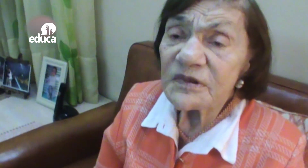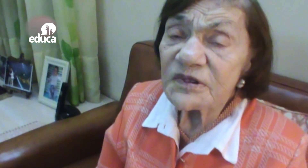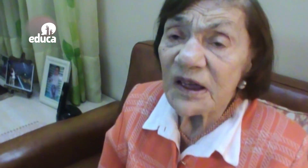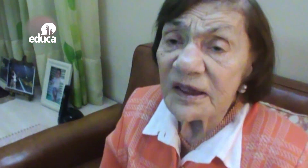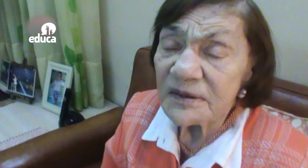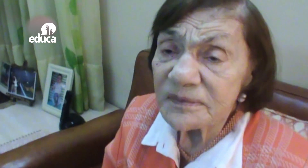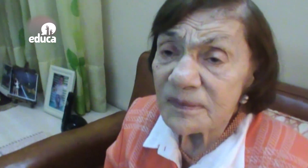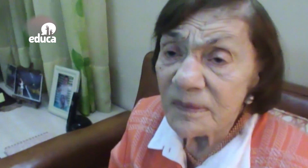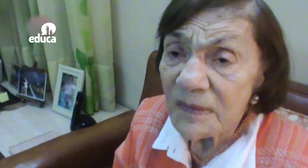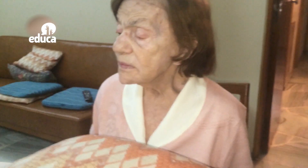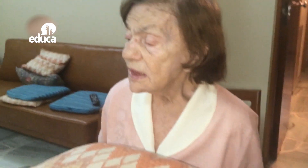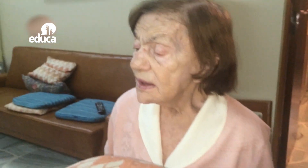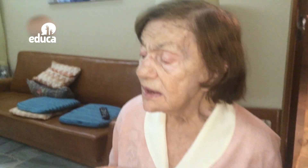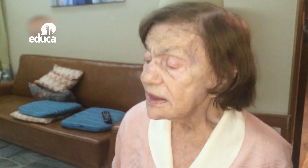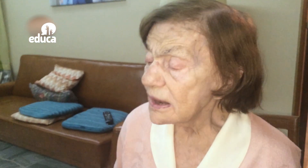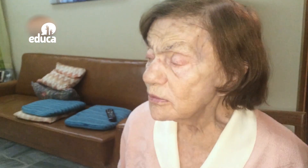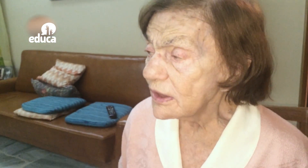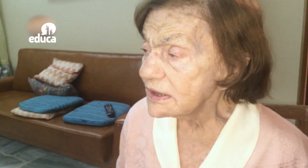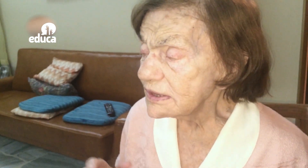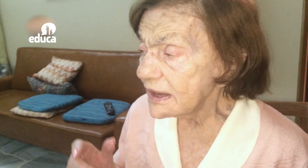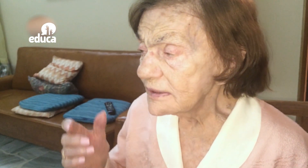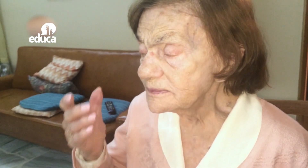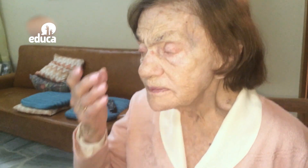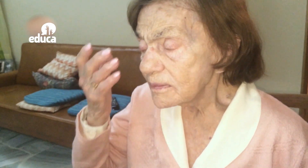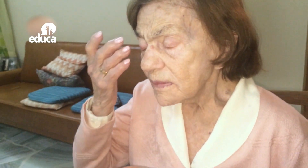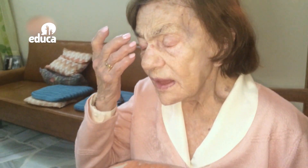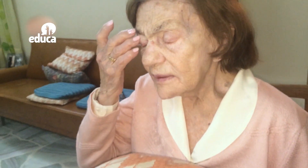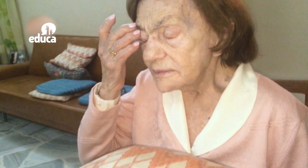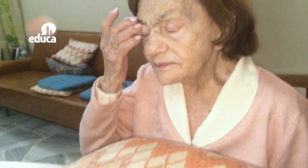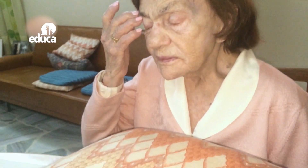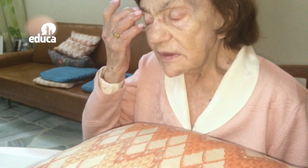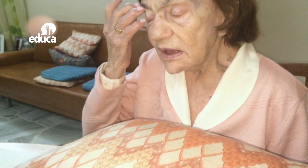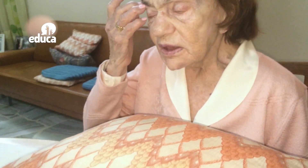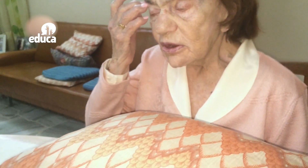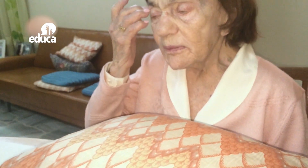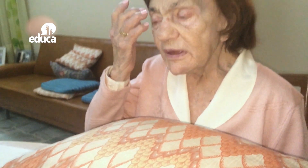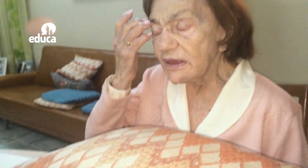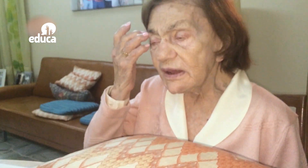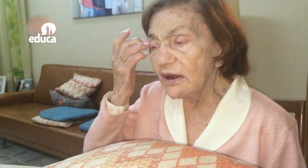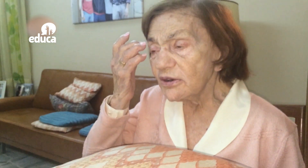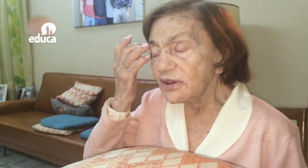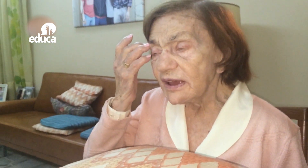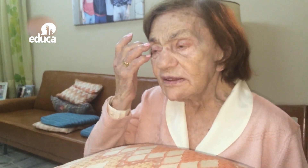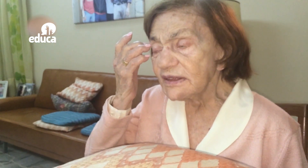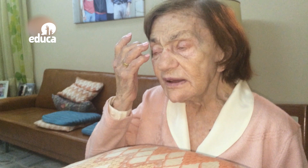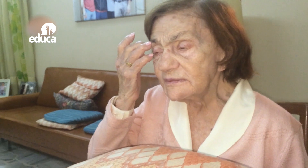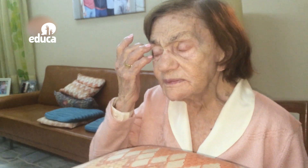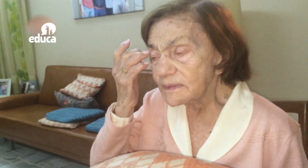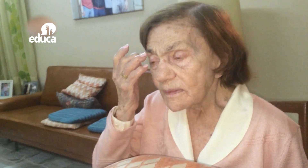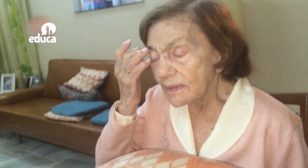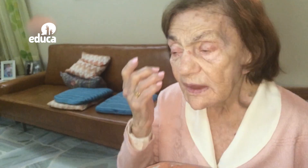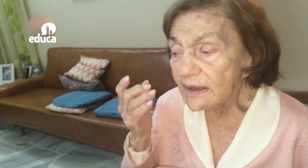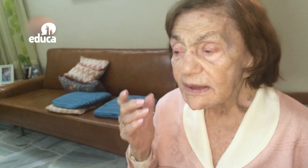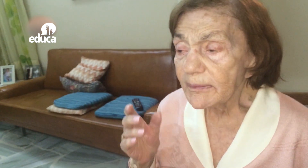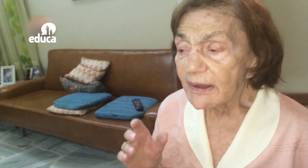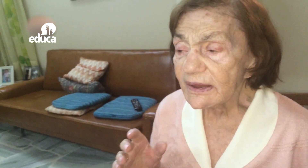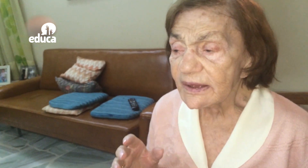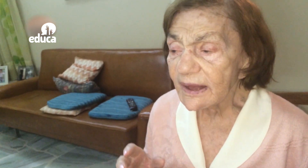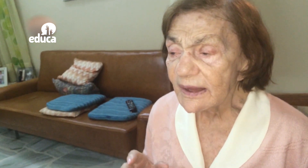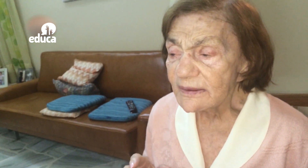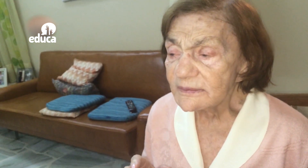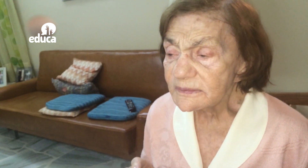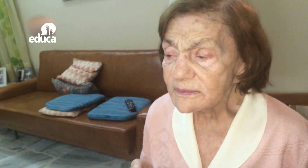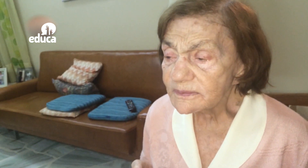de tu casa? Sí. Querida almohadita, le quiero pedir a la orquesta